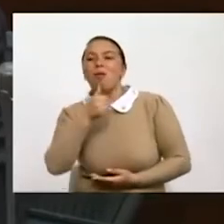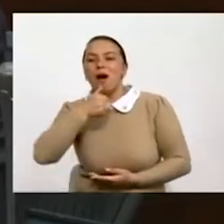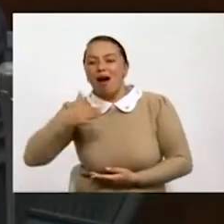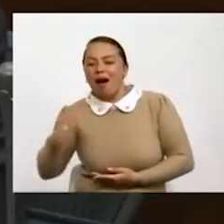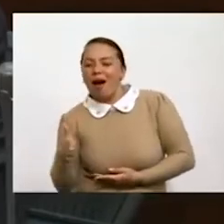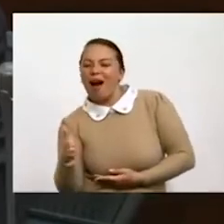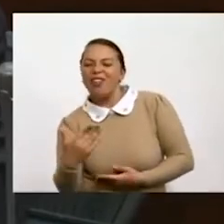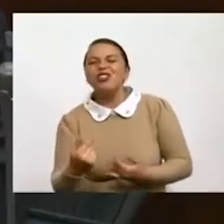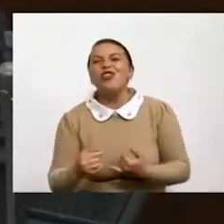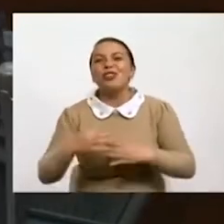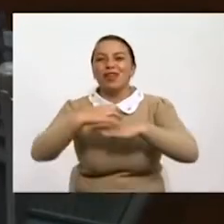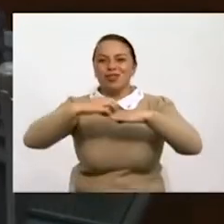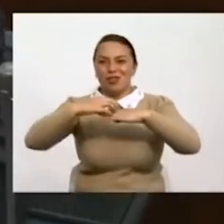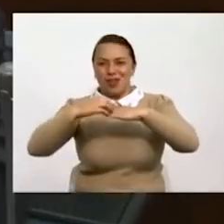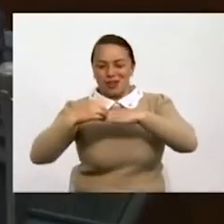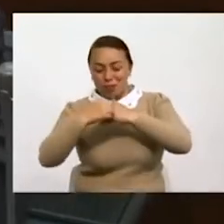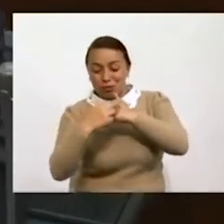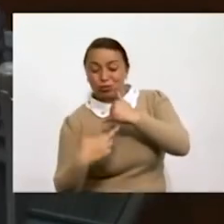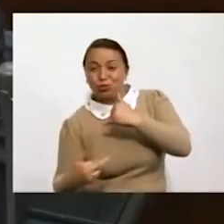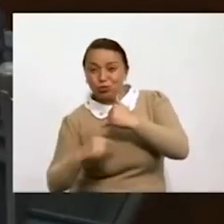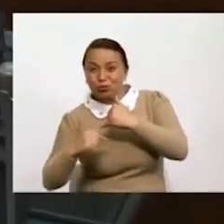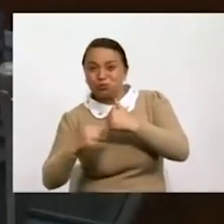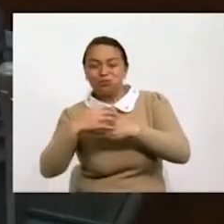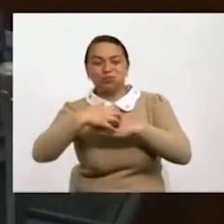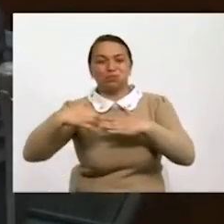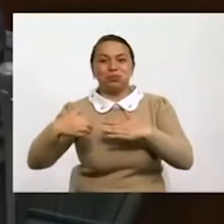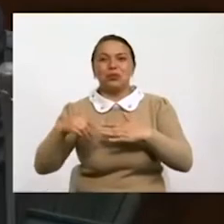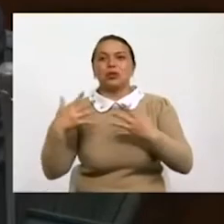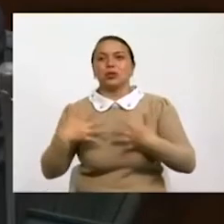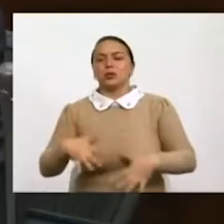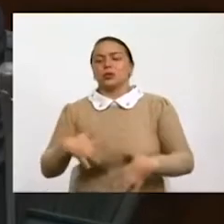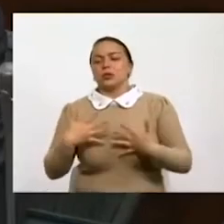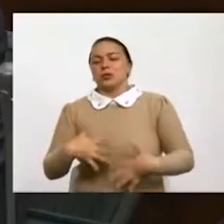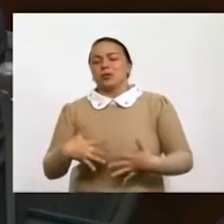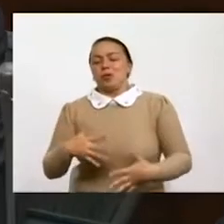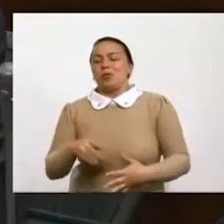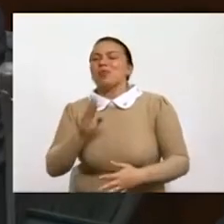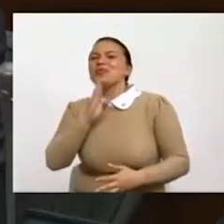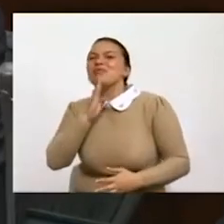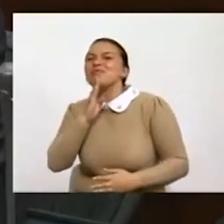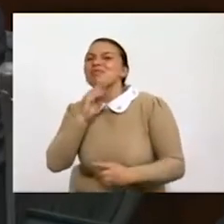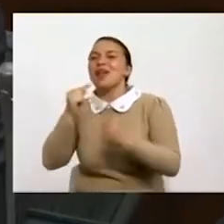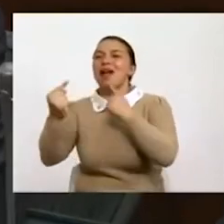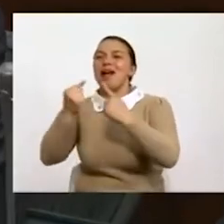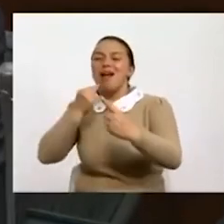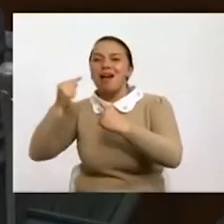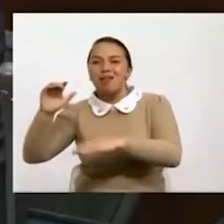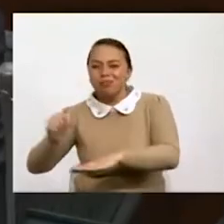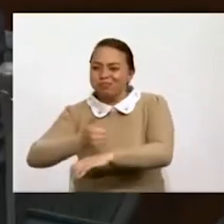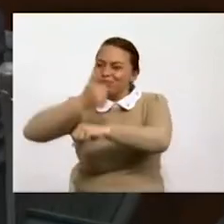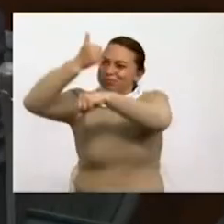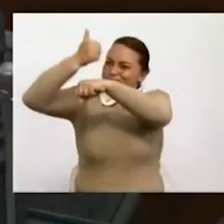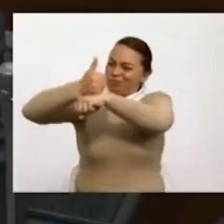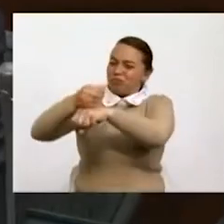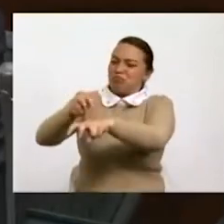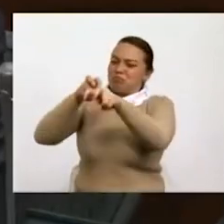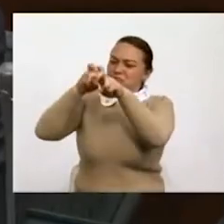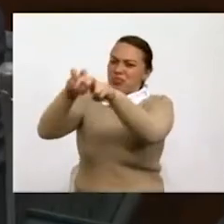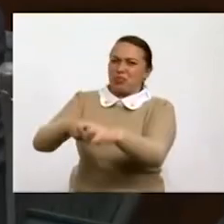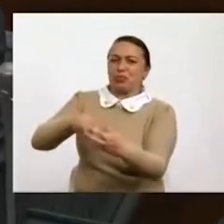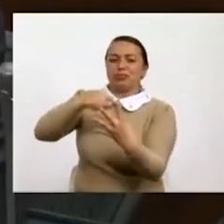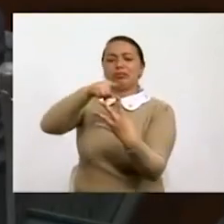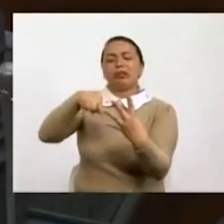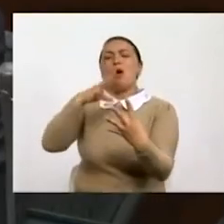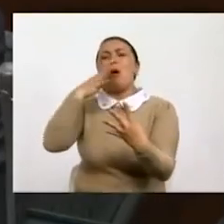el sur del Tolima, a un destacado dirigente agrario, un hombre